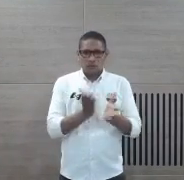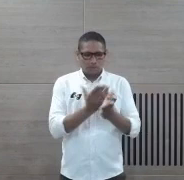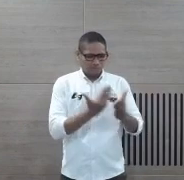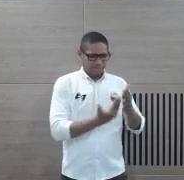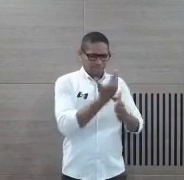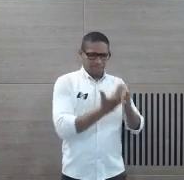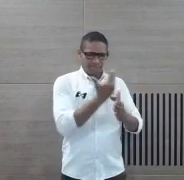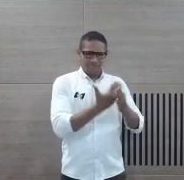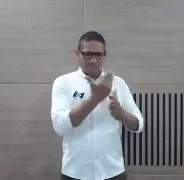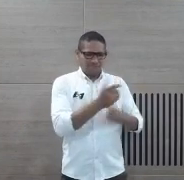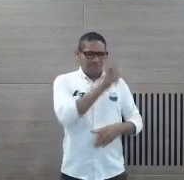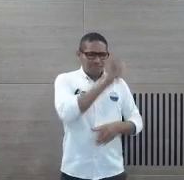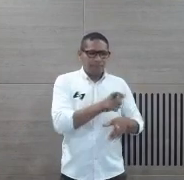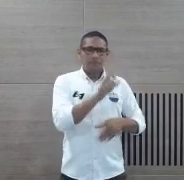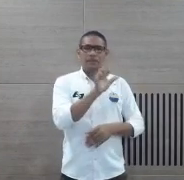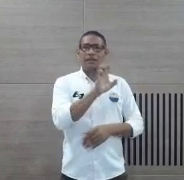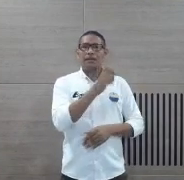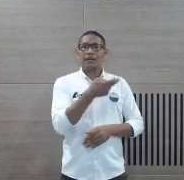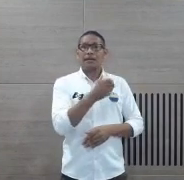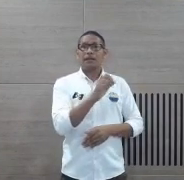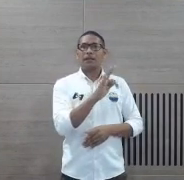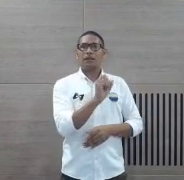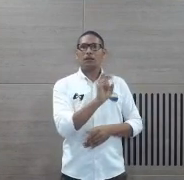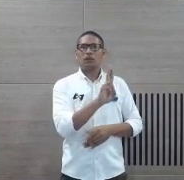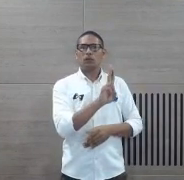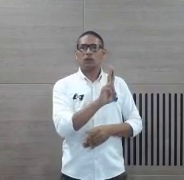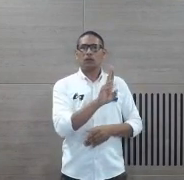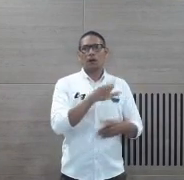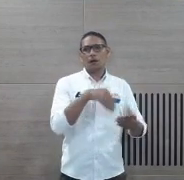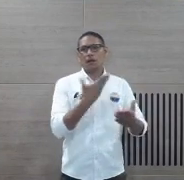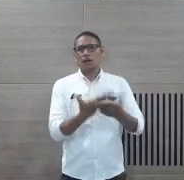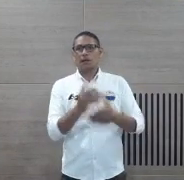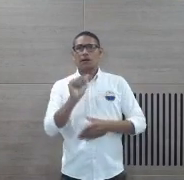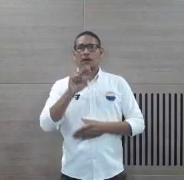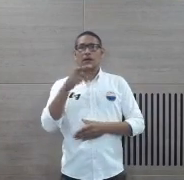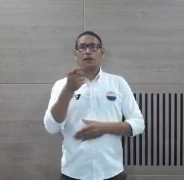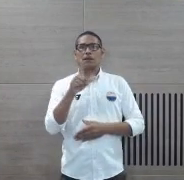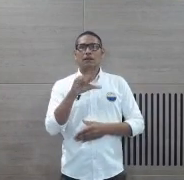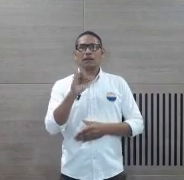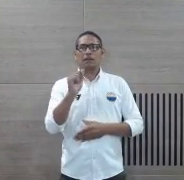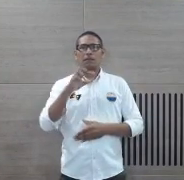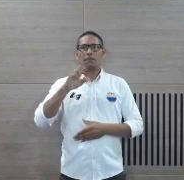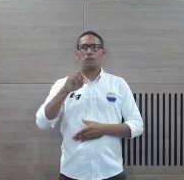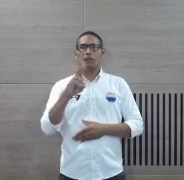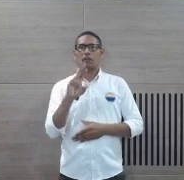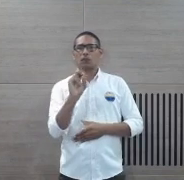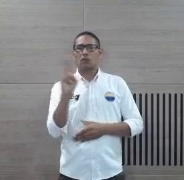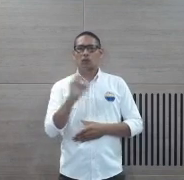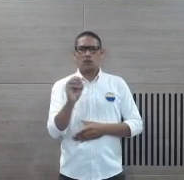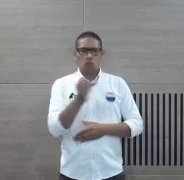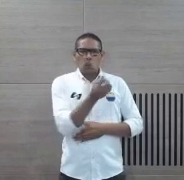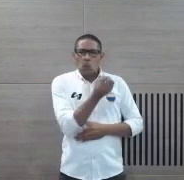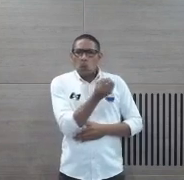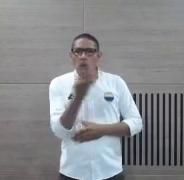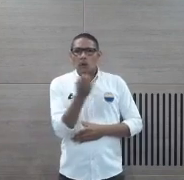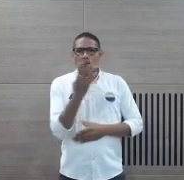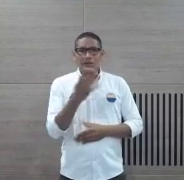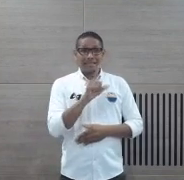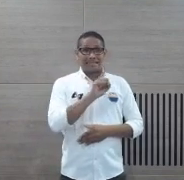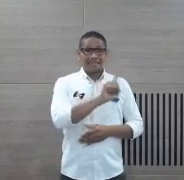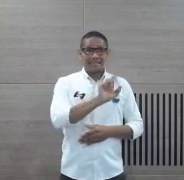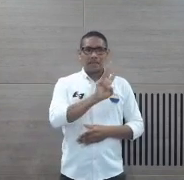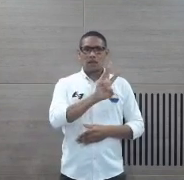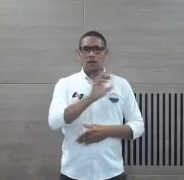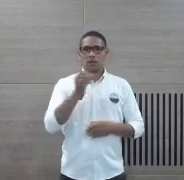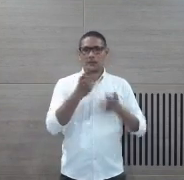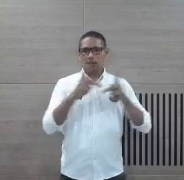García Quiñones hasta Angélica María Pedroso Martínez, total de graduados 130, quienes han cumplido con